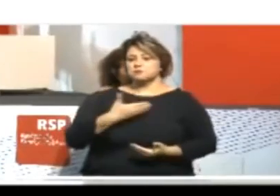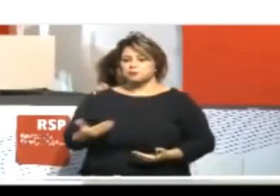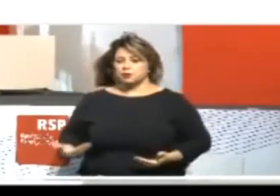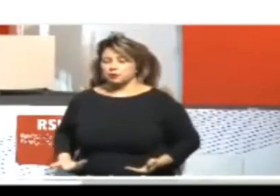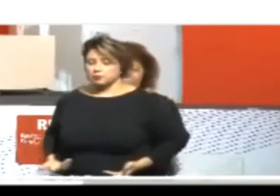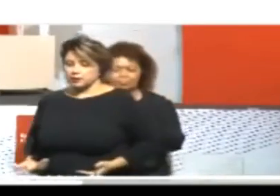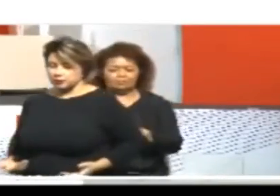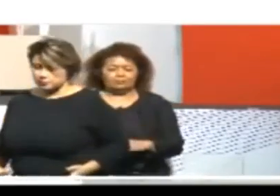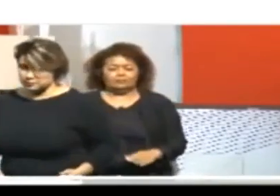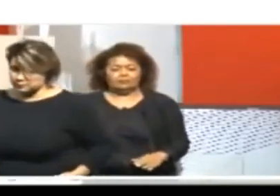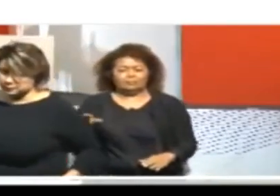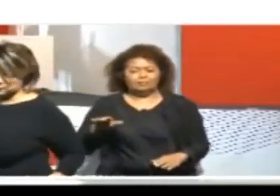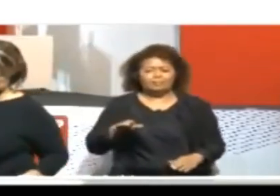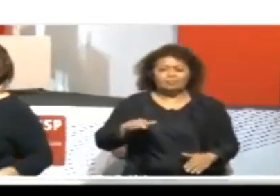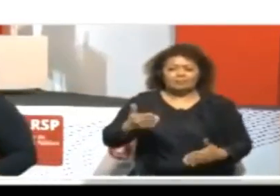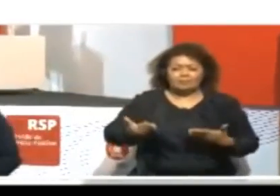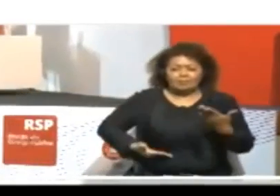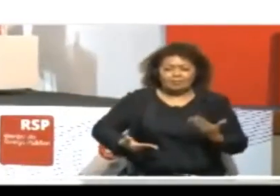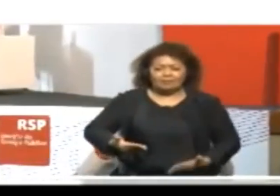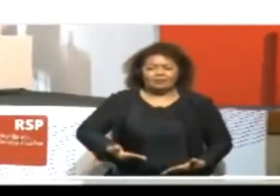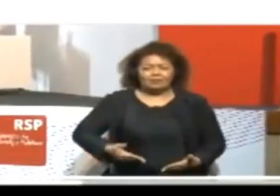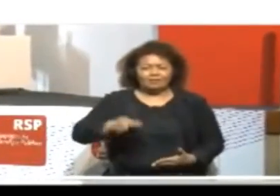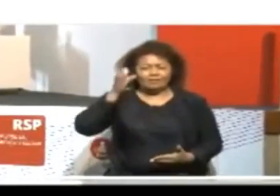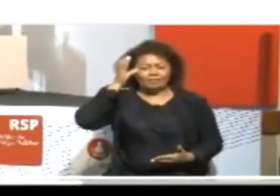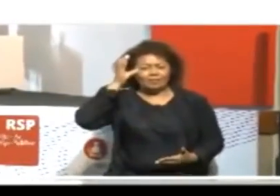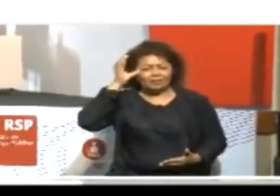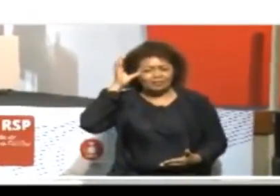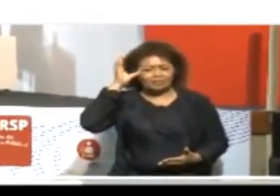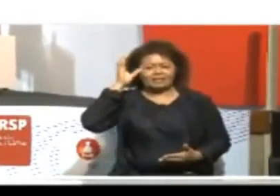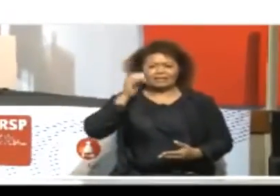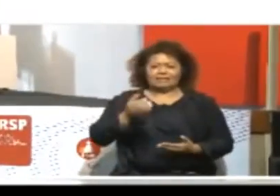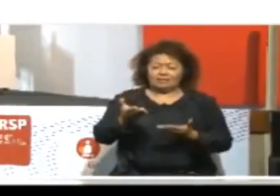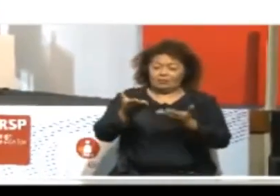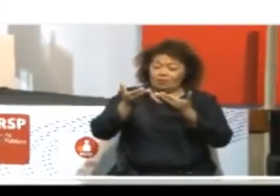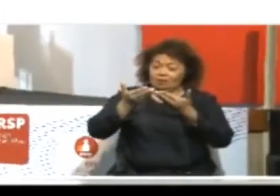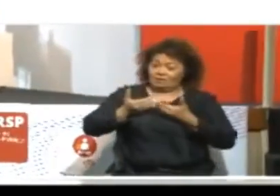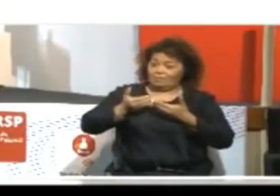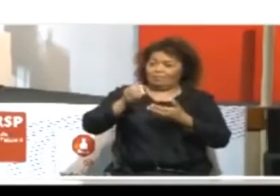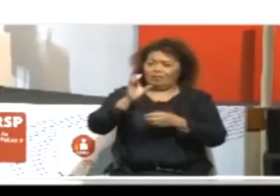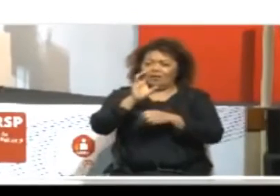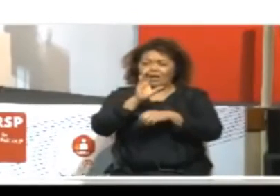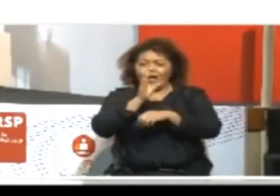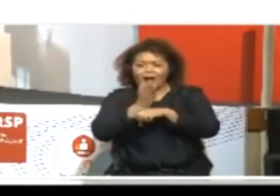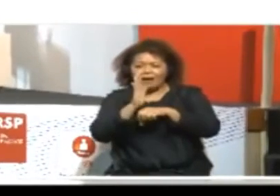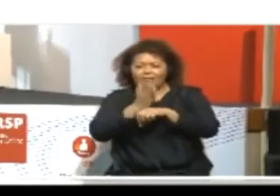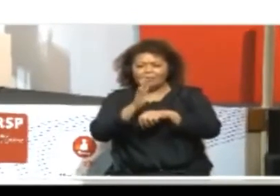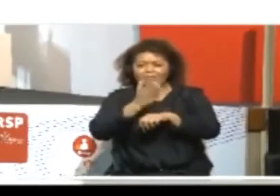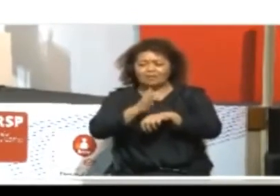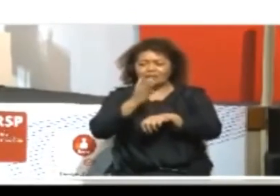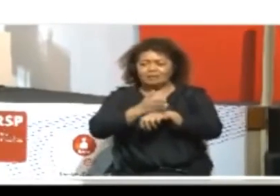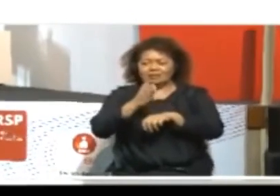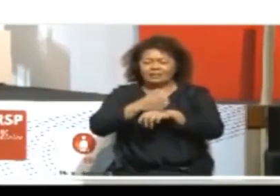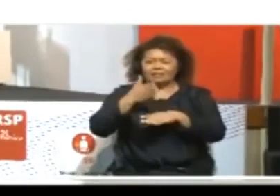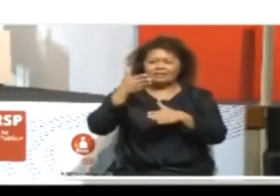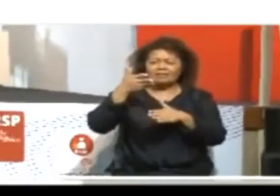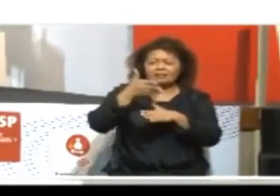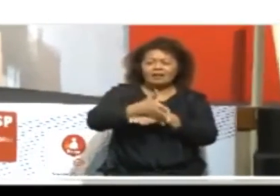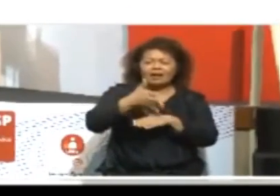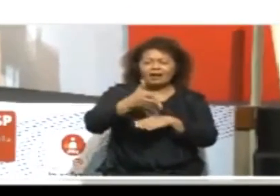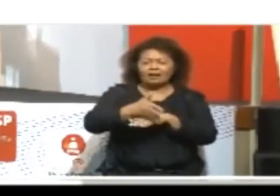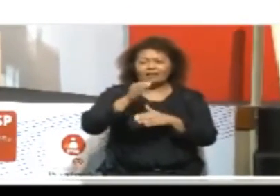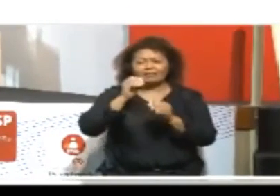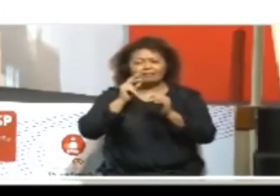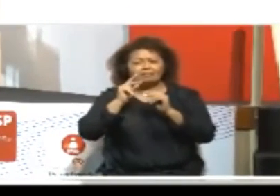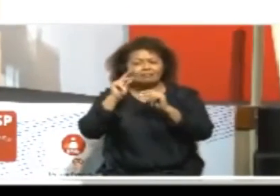recibiendo esa capacitación, o simplemente el hecho de salir, les ha abierto las ventanas a un rango de